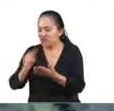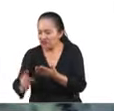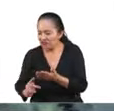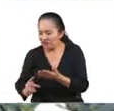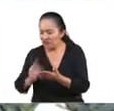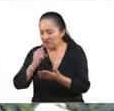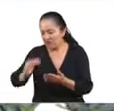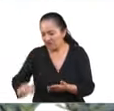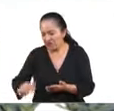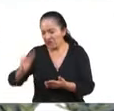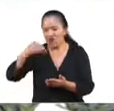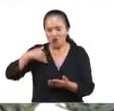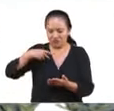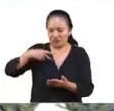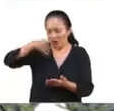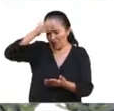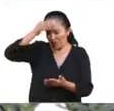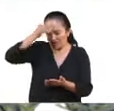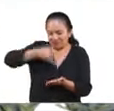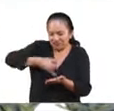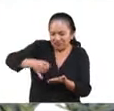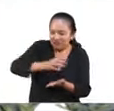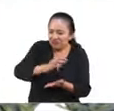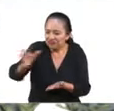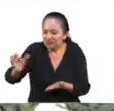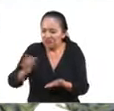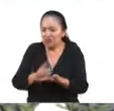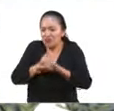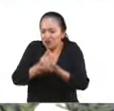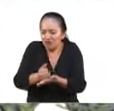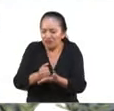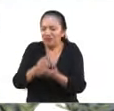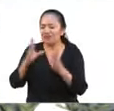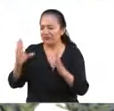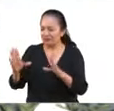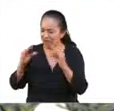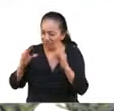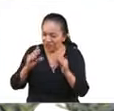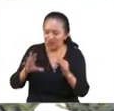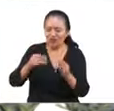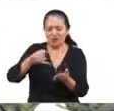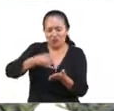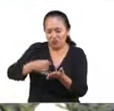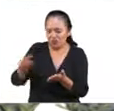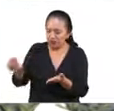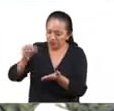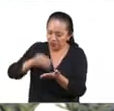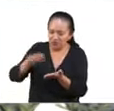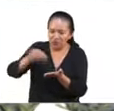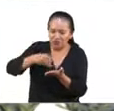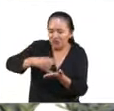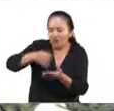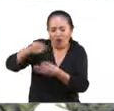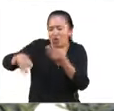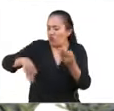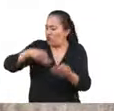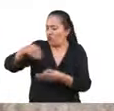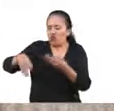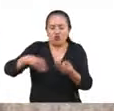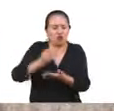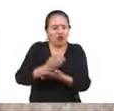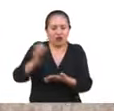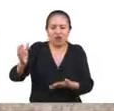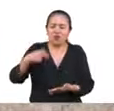enseñó a arar la tierra, a desquilitar, a sembrar los granos, a todo lo que es de la